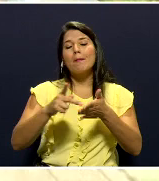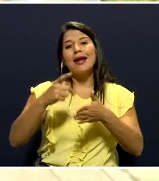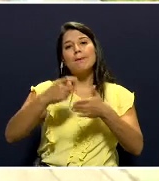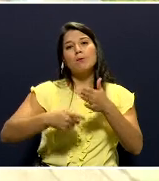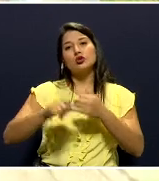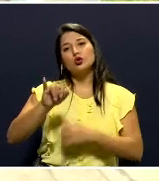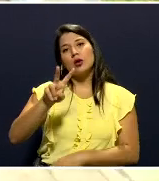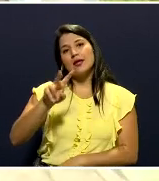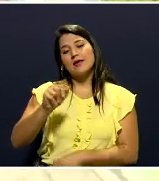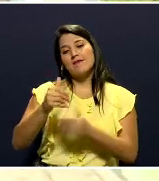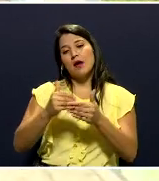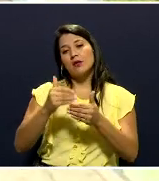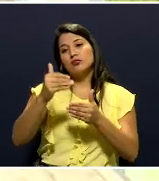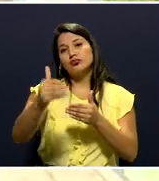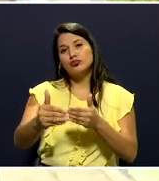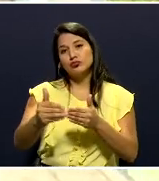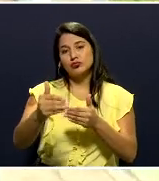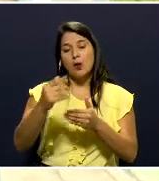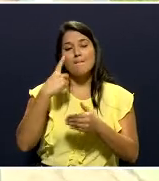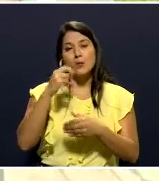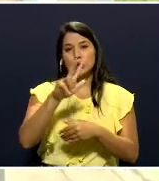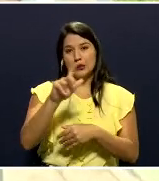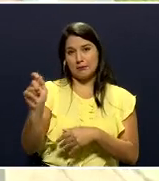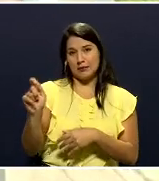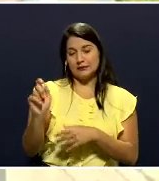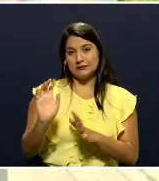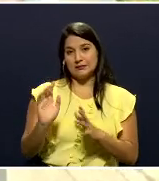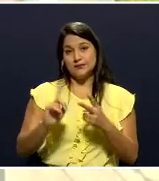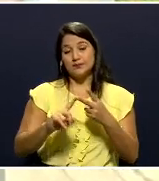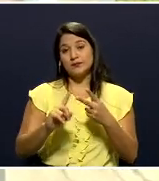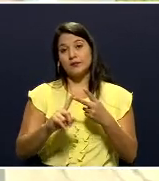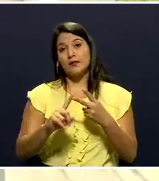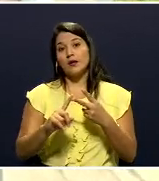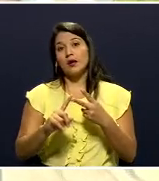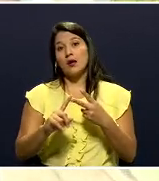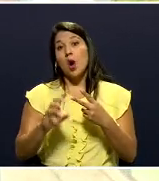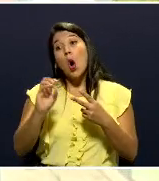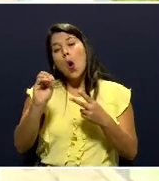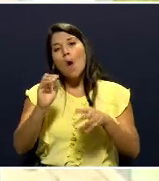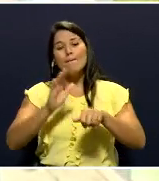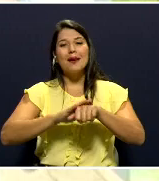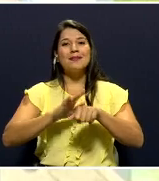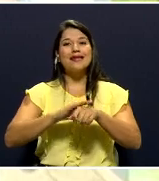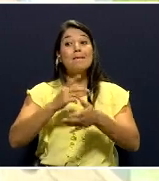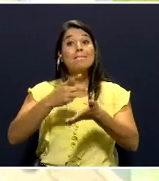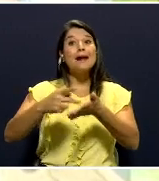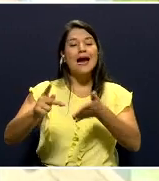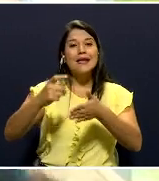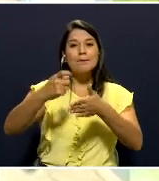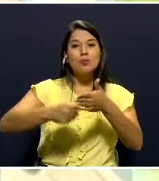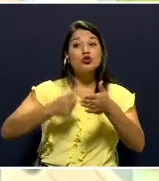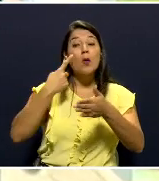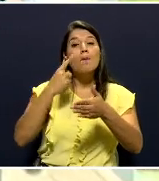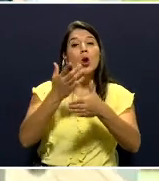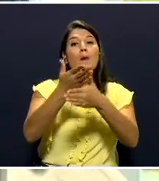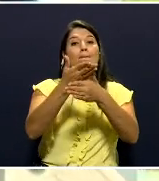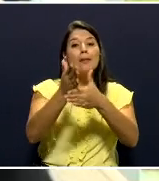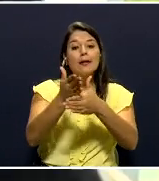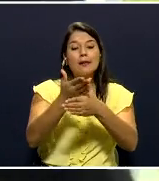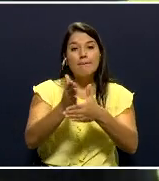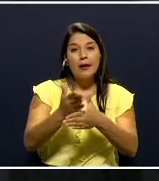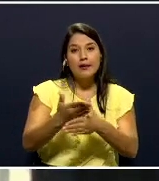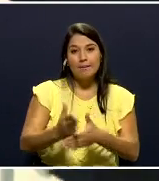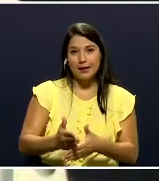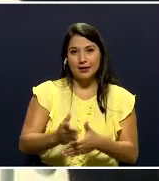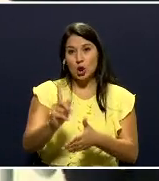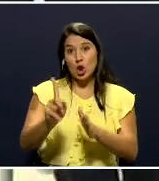en un solo trato y a muy corto plazo. Ese es el otro tema. Ahora está en discusión un